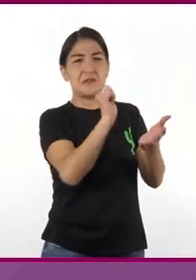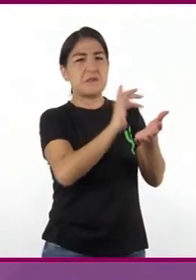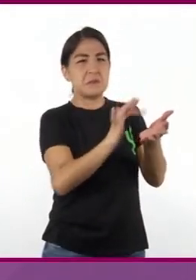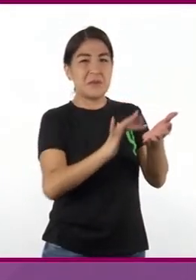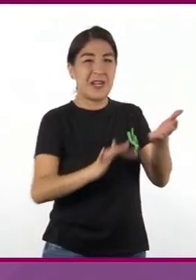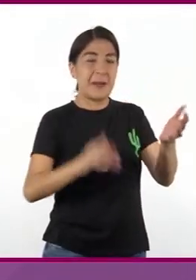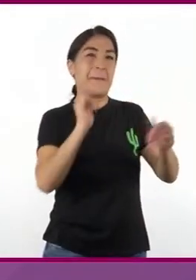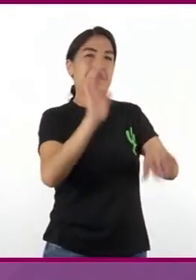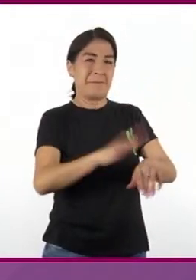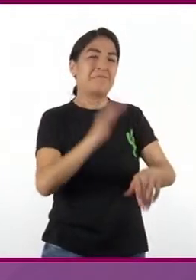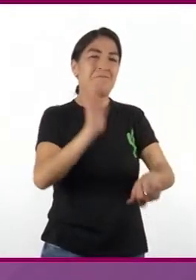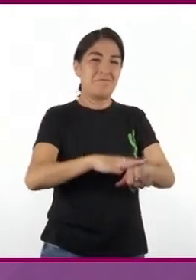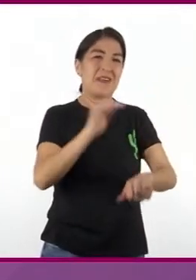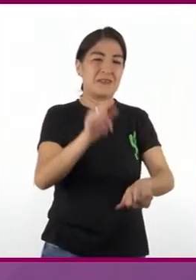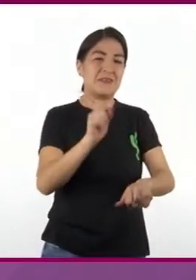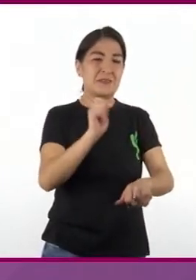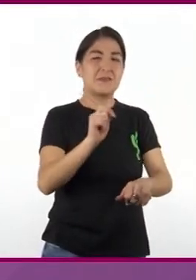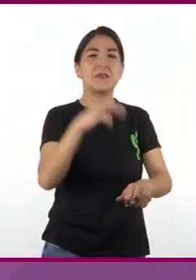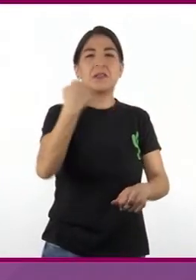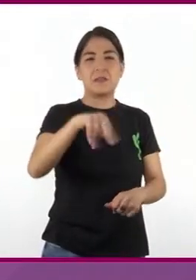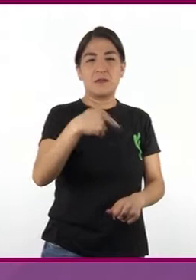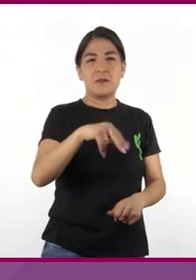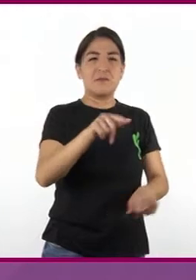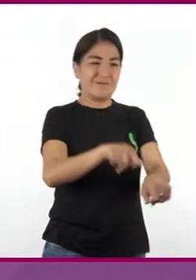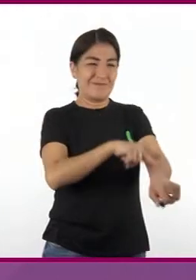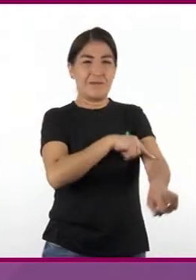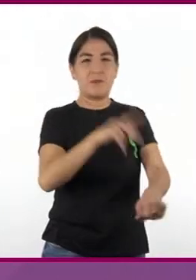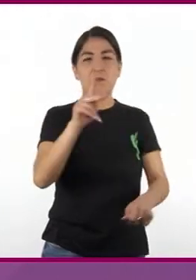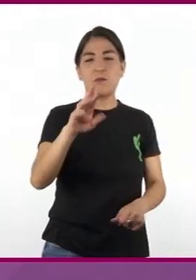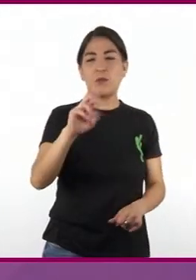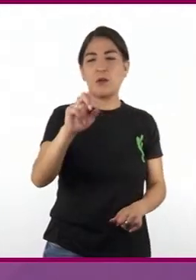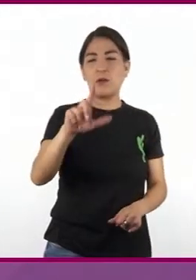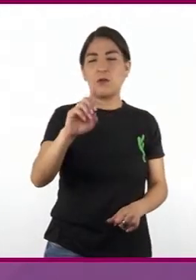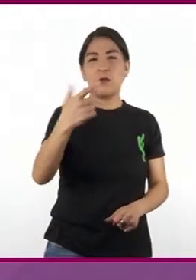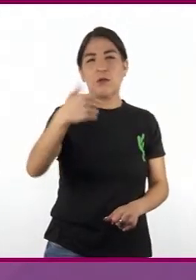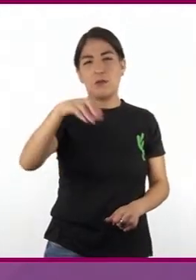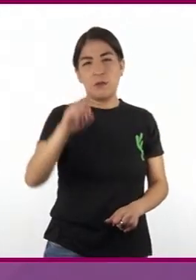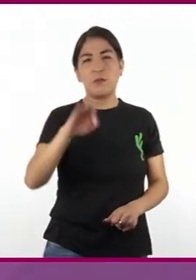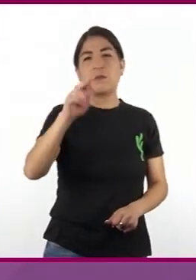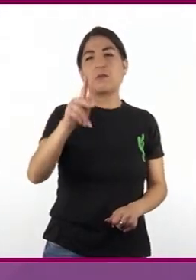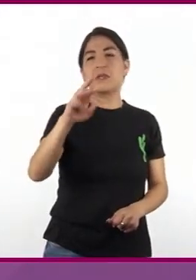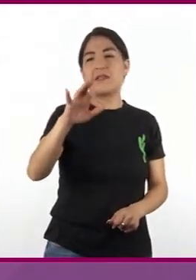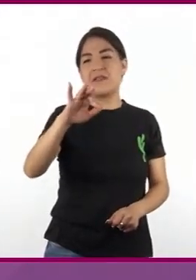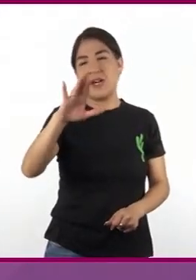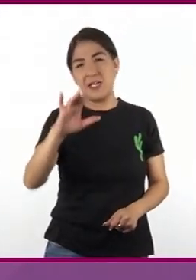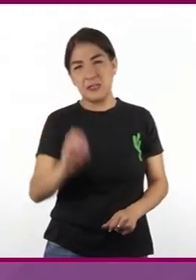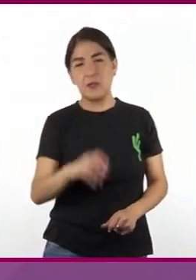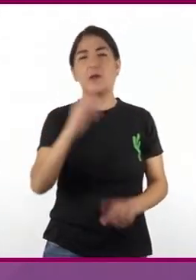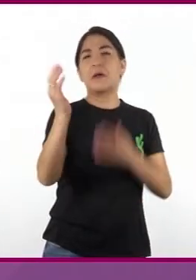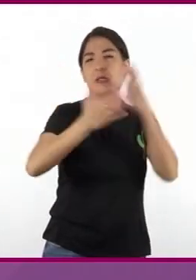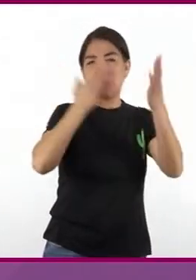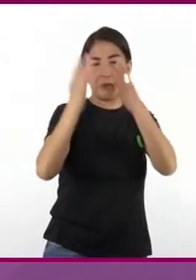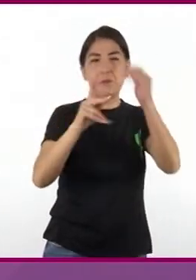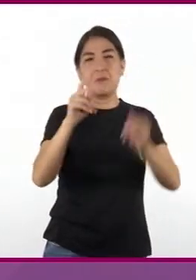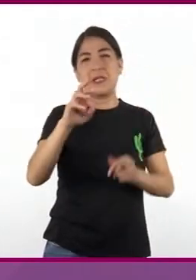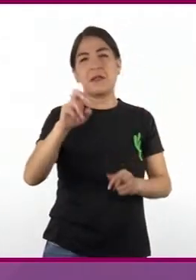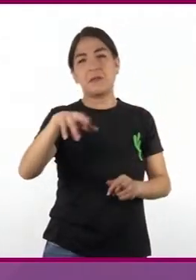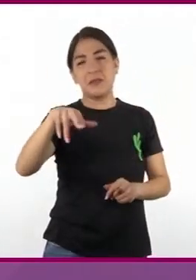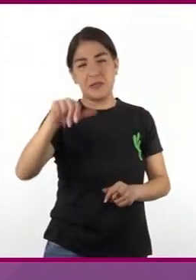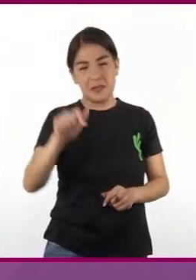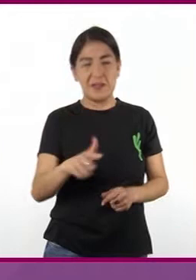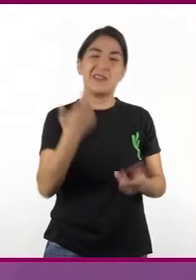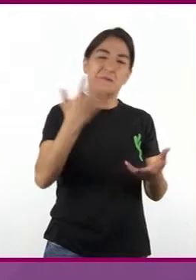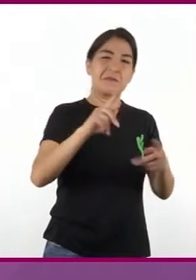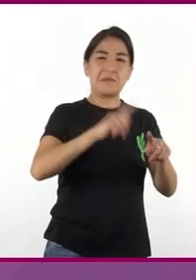variable extensión que se llama prólogo, prefacio, introducción, estudio preliminar, nota editorial,